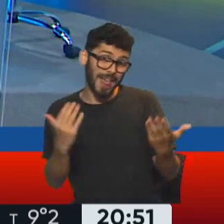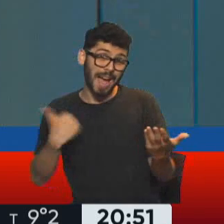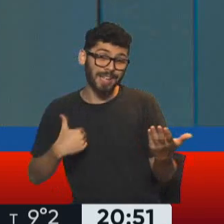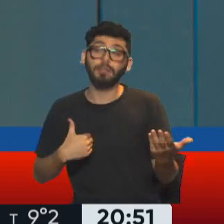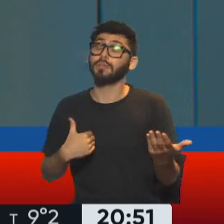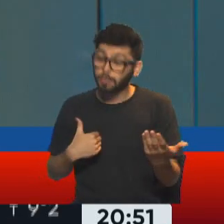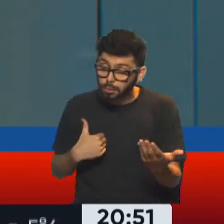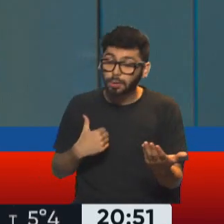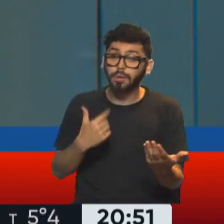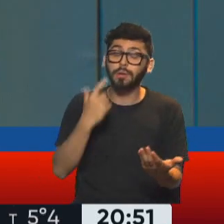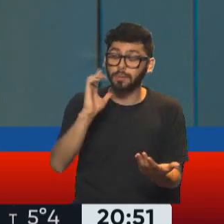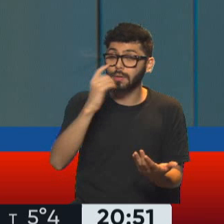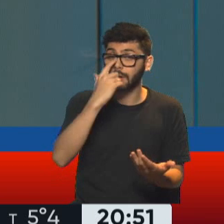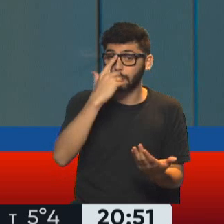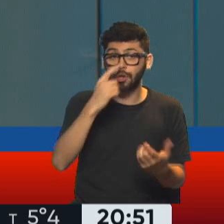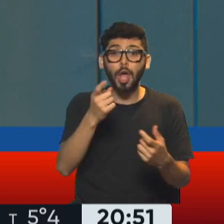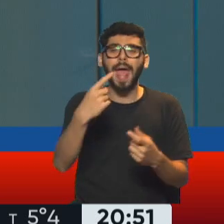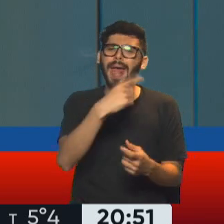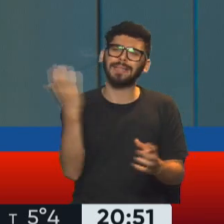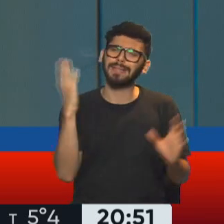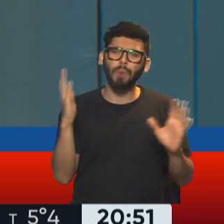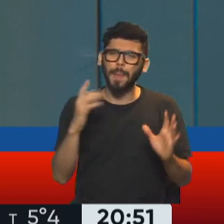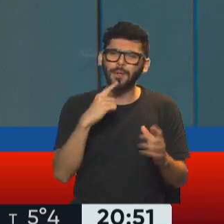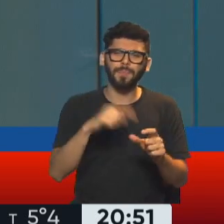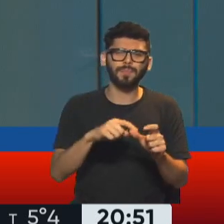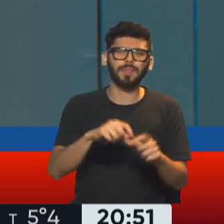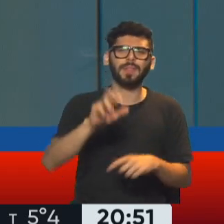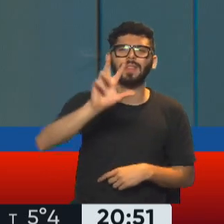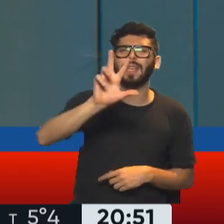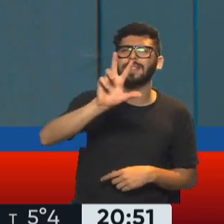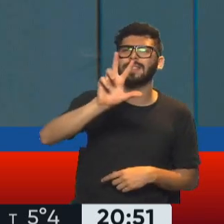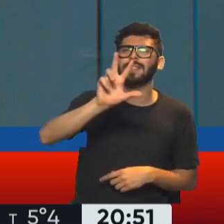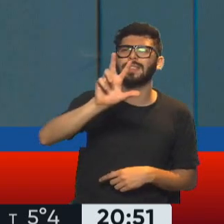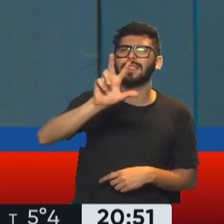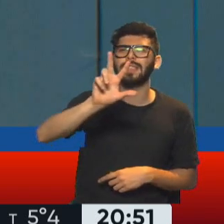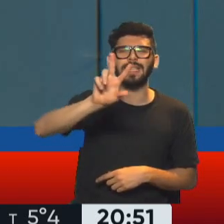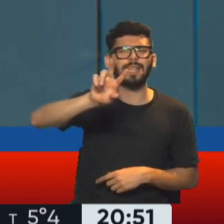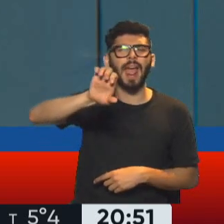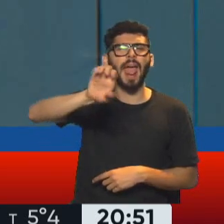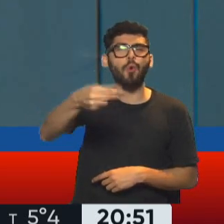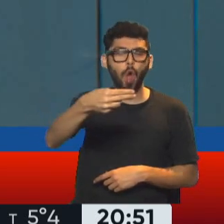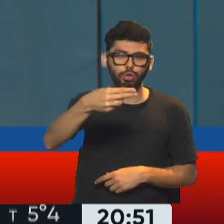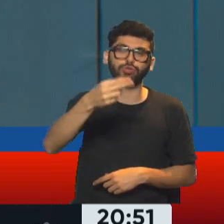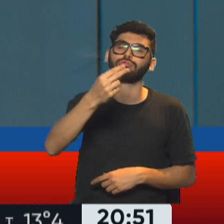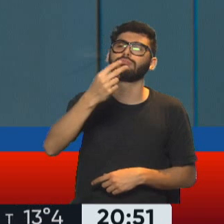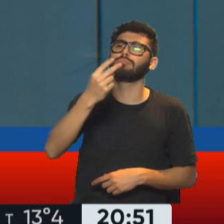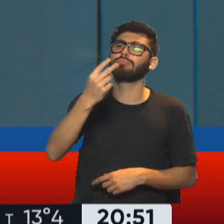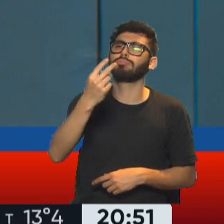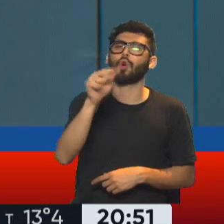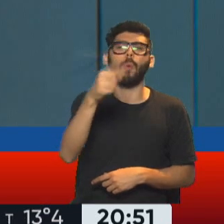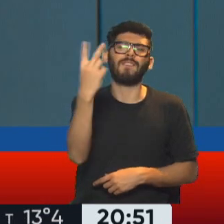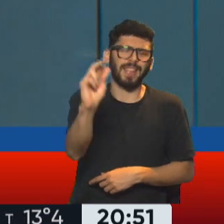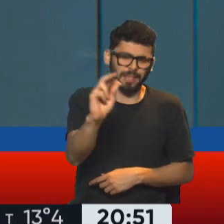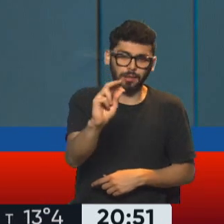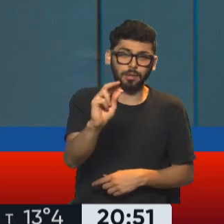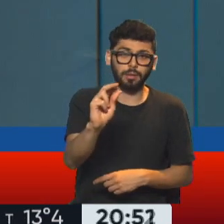solo eso, me había costado en ese momento, eran 3,20 euros la dosis completa, me había